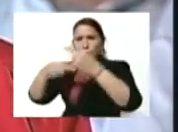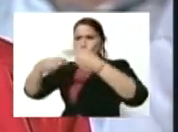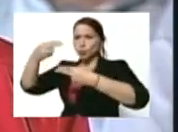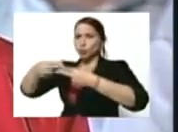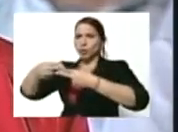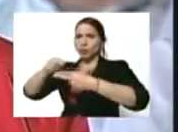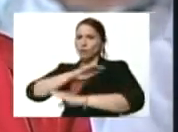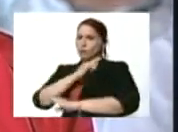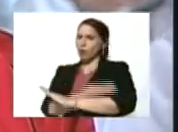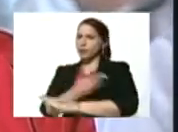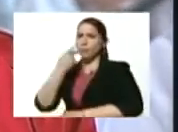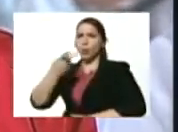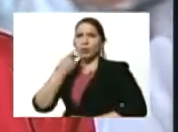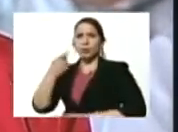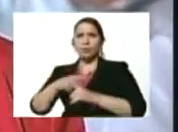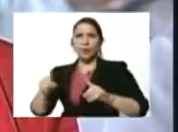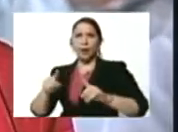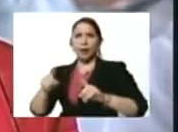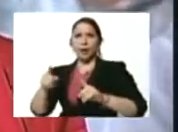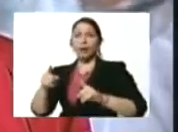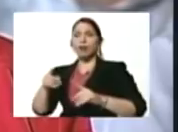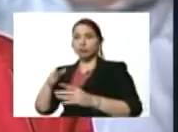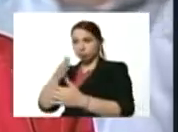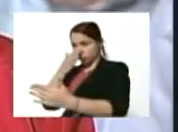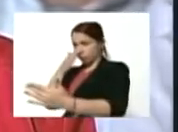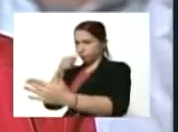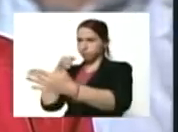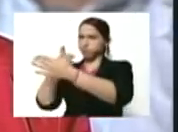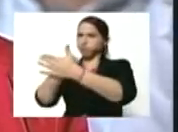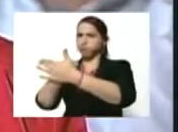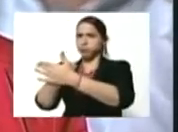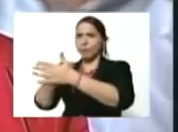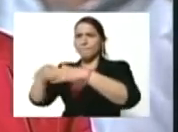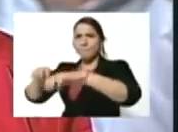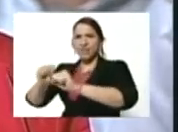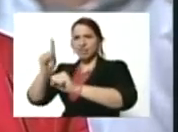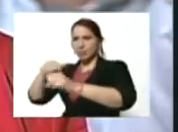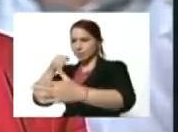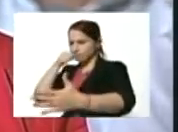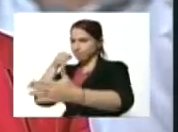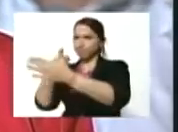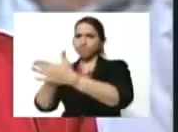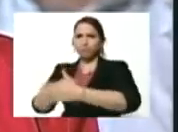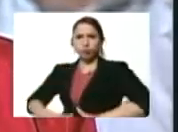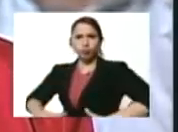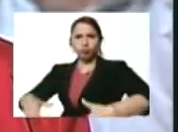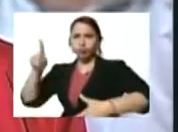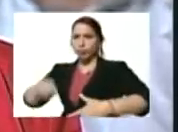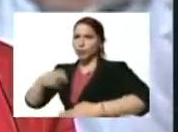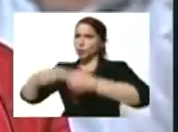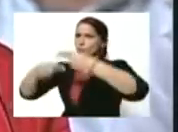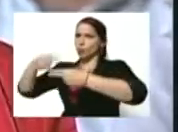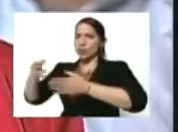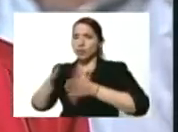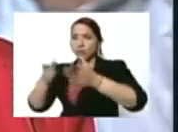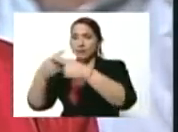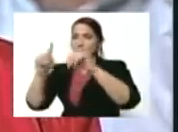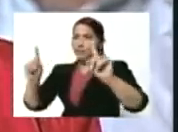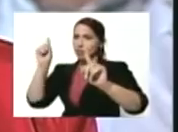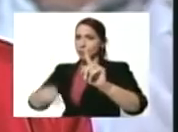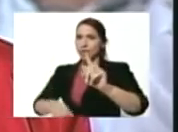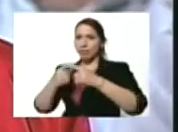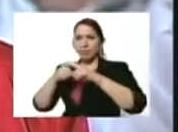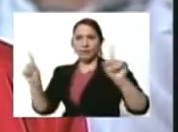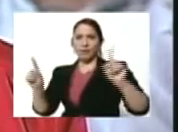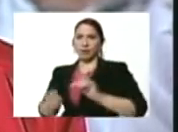la fuerza política para enfrentar al imperialismo, para enfrentar al capitalismo y para construir una ruta distinta, una ruta diferente. En